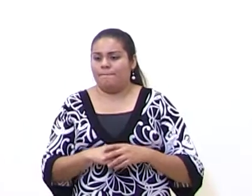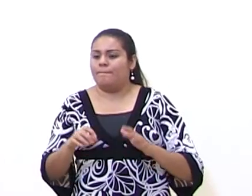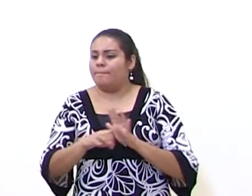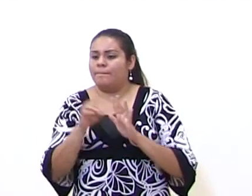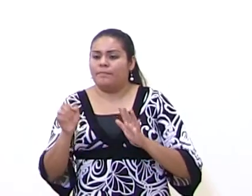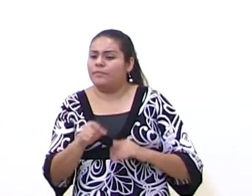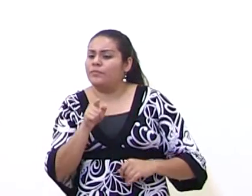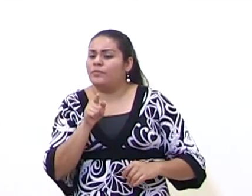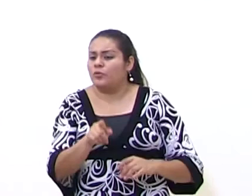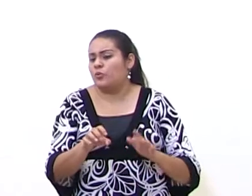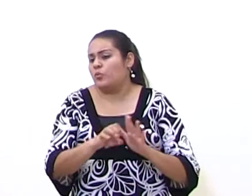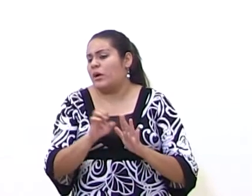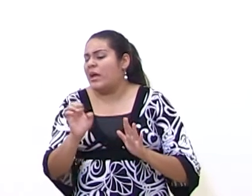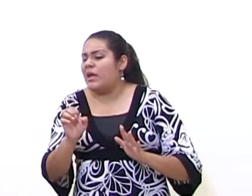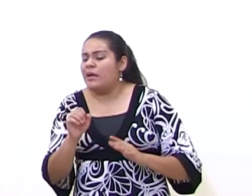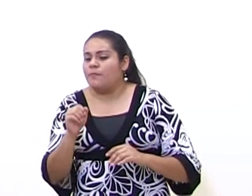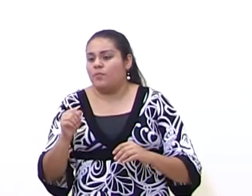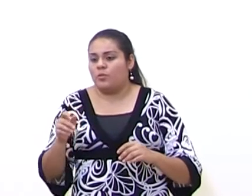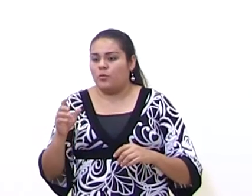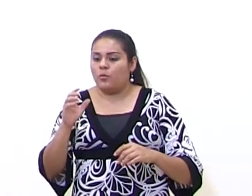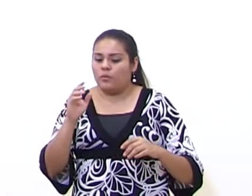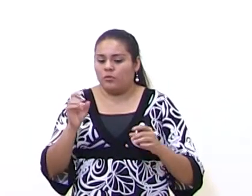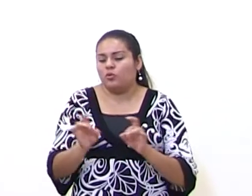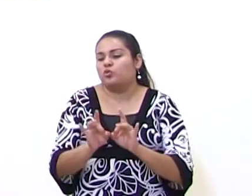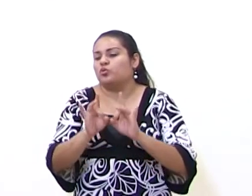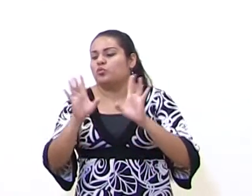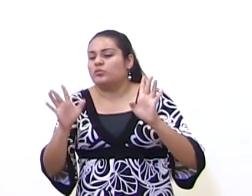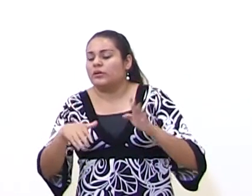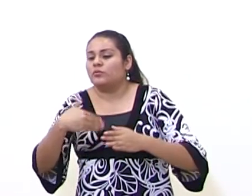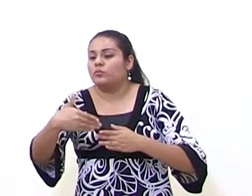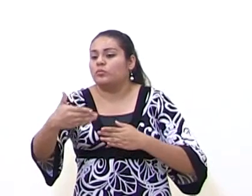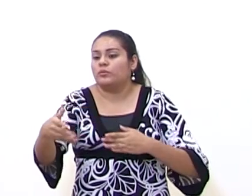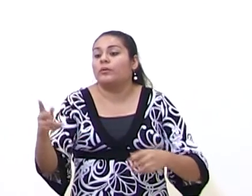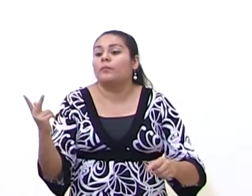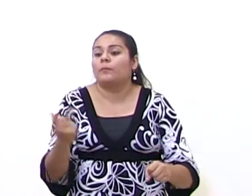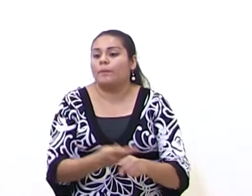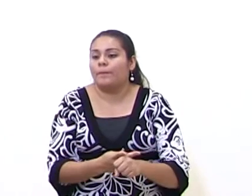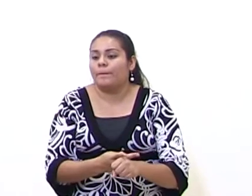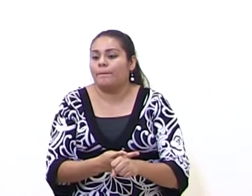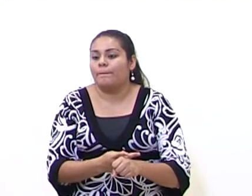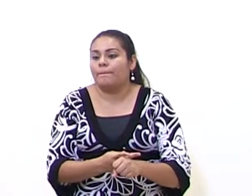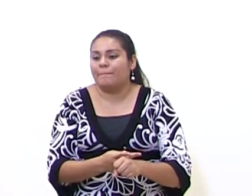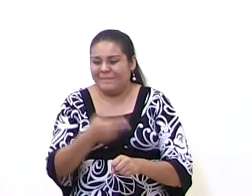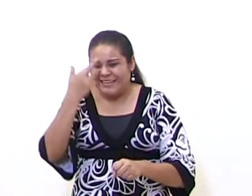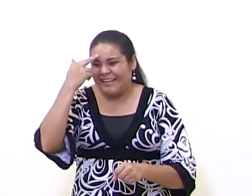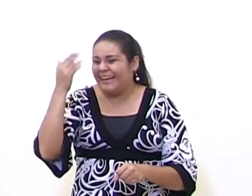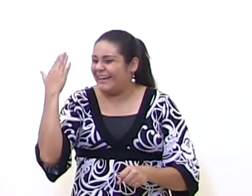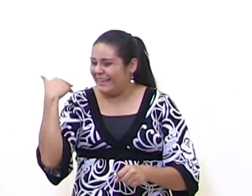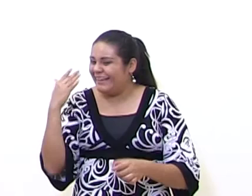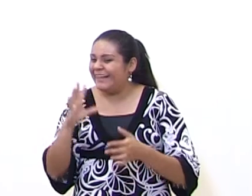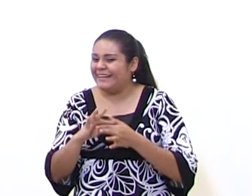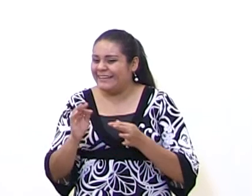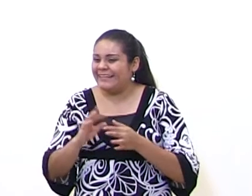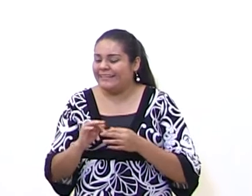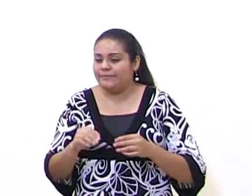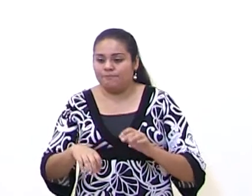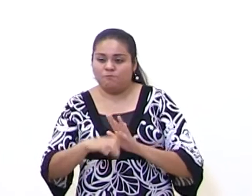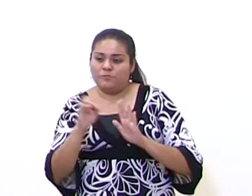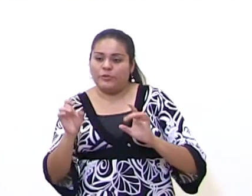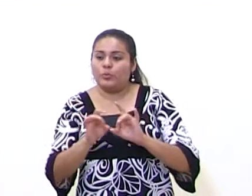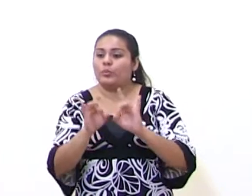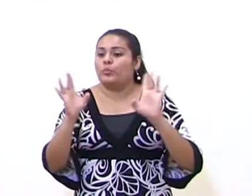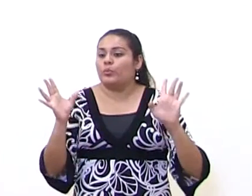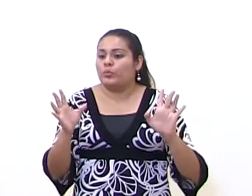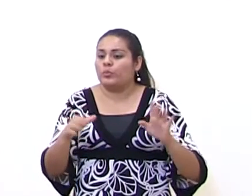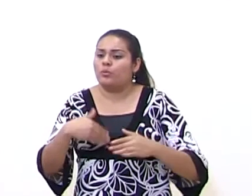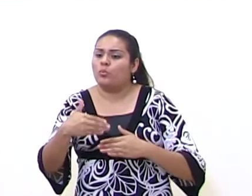esta línea de la causalidad, pues entonces toma un balón en casa, ¿sí? Imagínalo, porque si lo haces seguramente